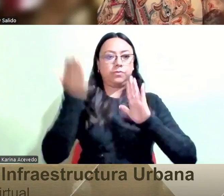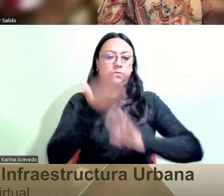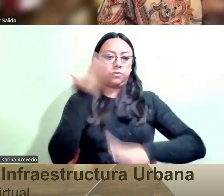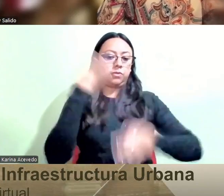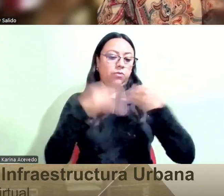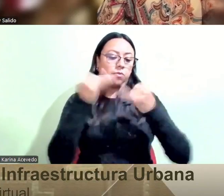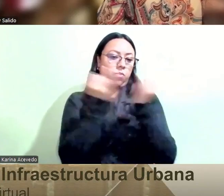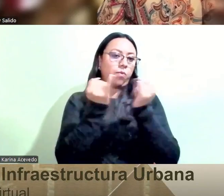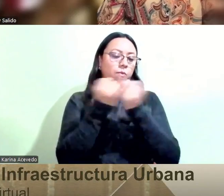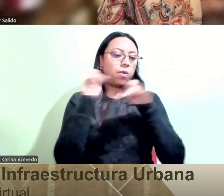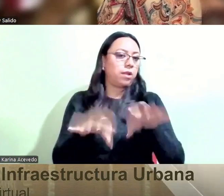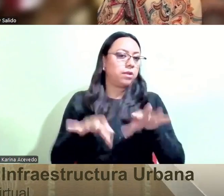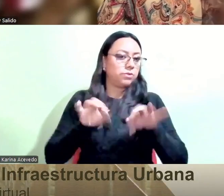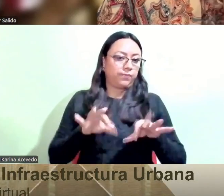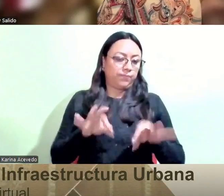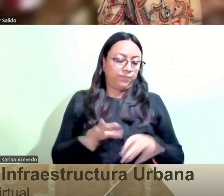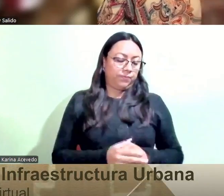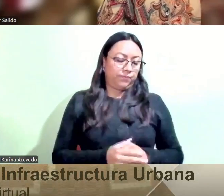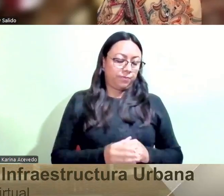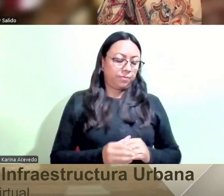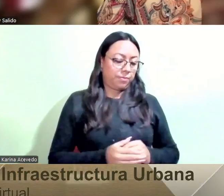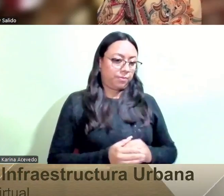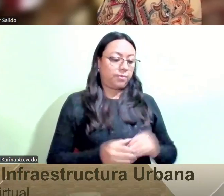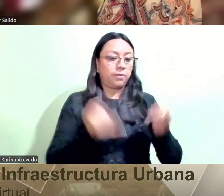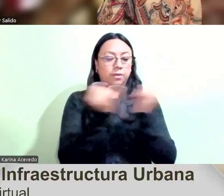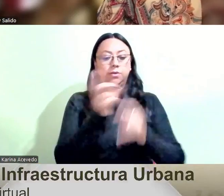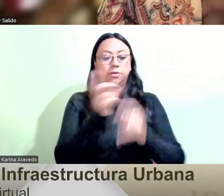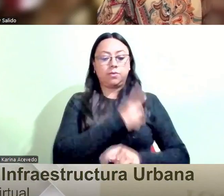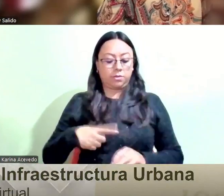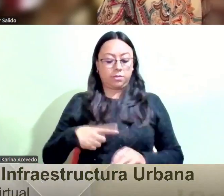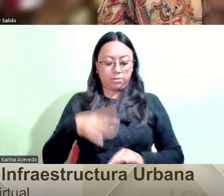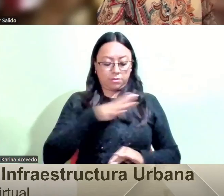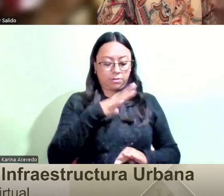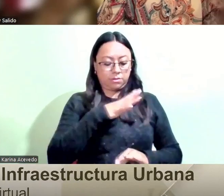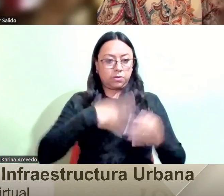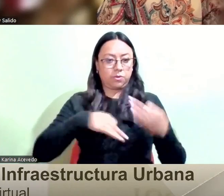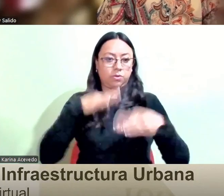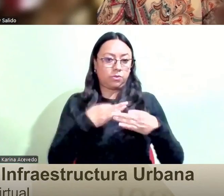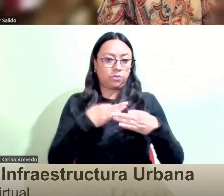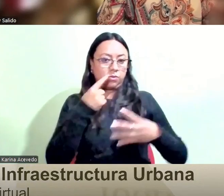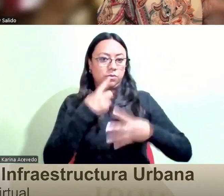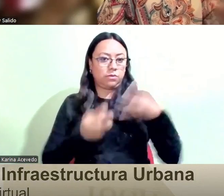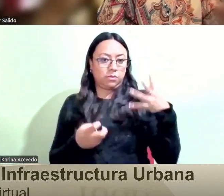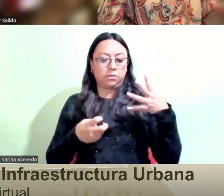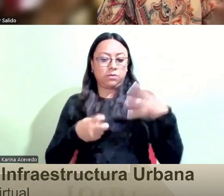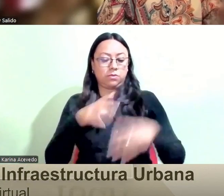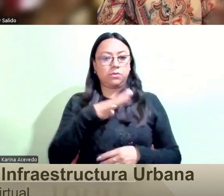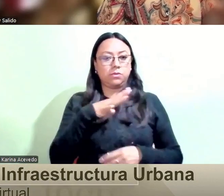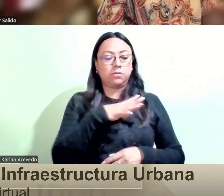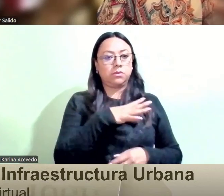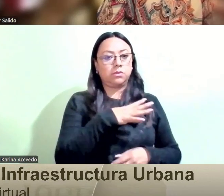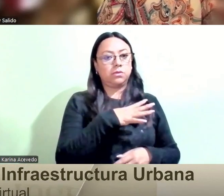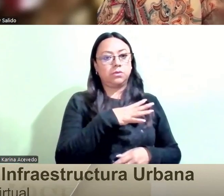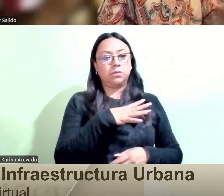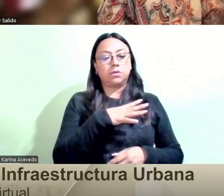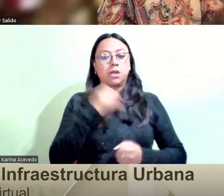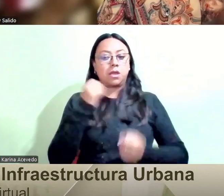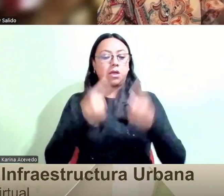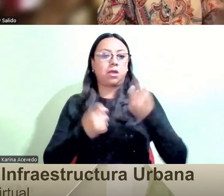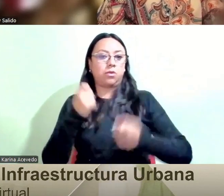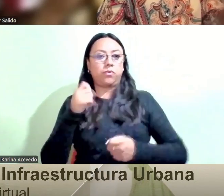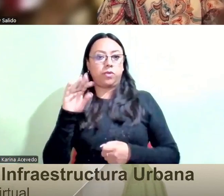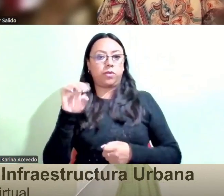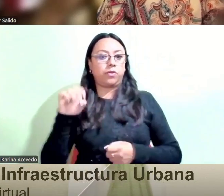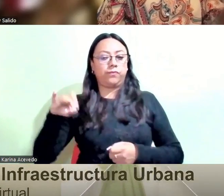oficinas consulares. Además, debe tenerse en cuenta que las referidas disposiciones precisan que una de las funciones consulares consiste